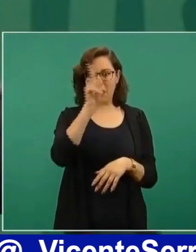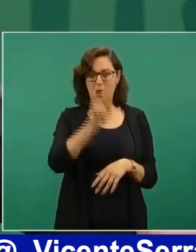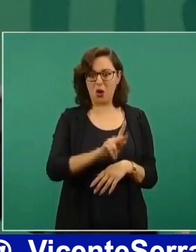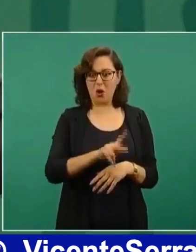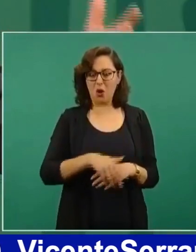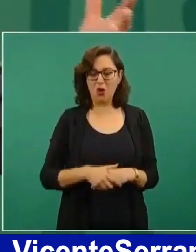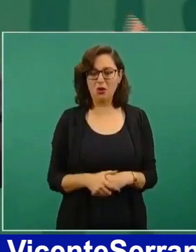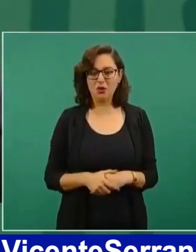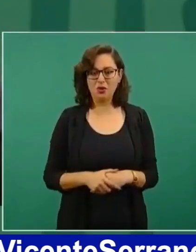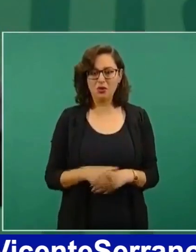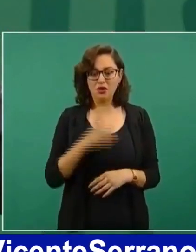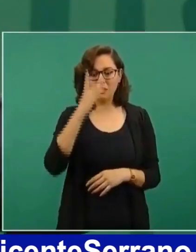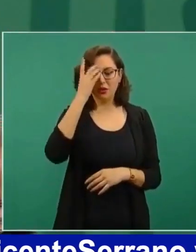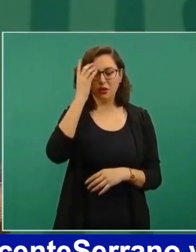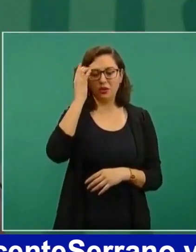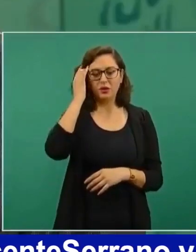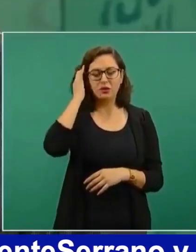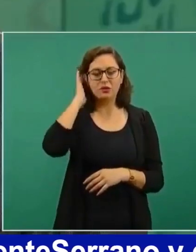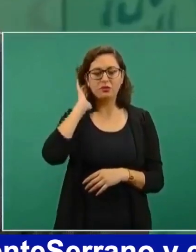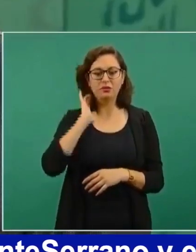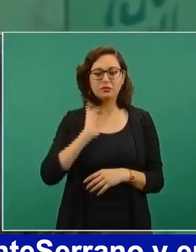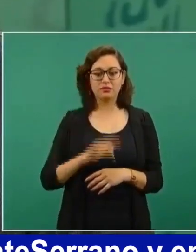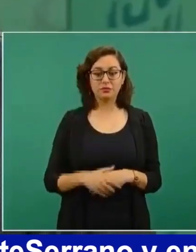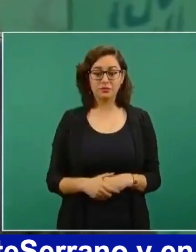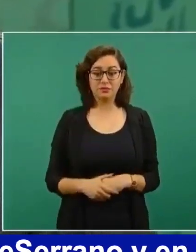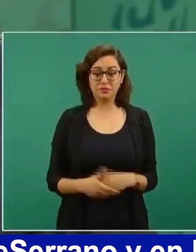hecho de declarar la guerra.